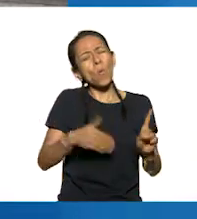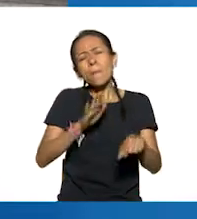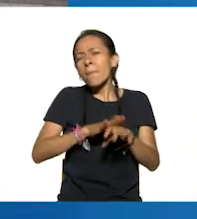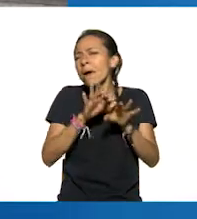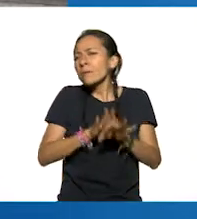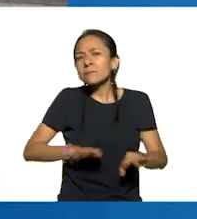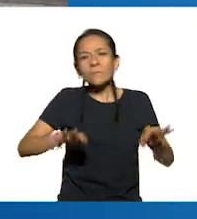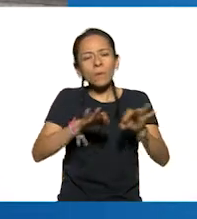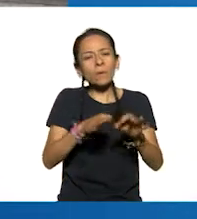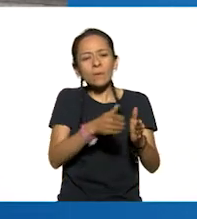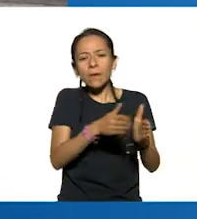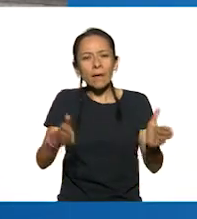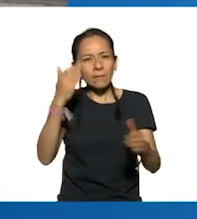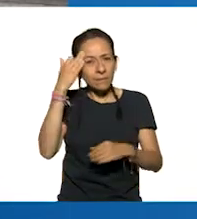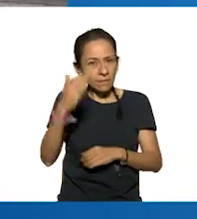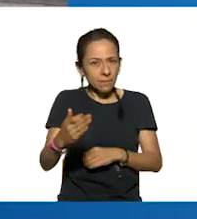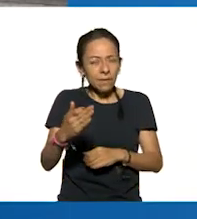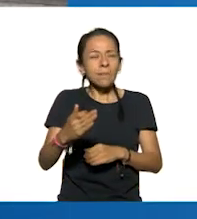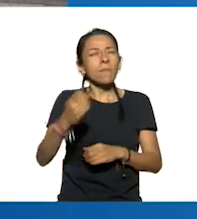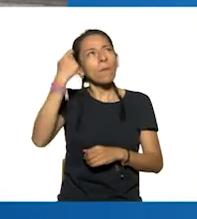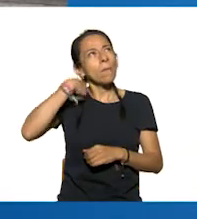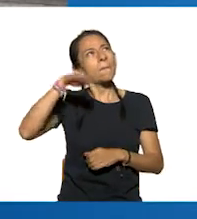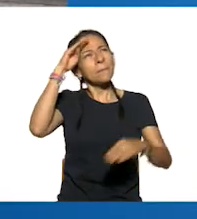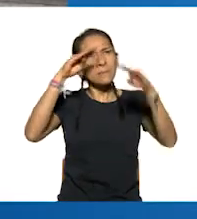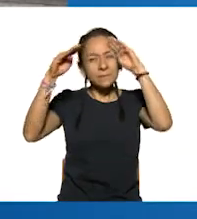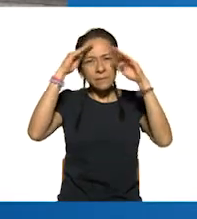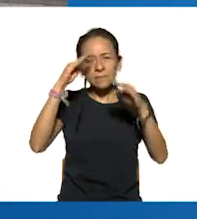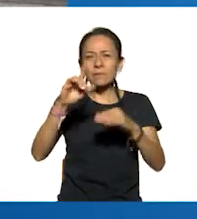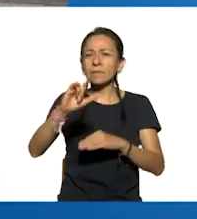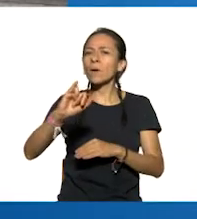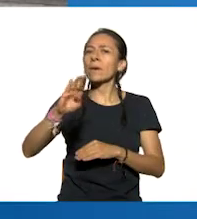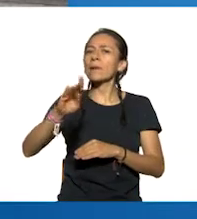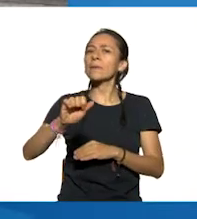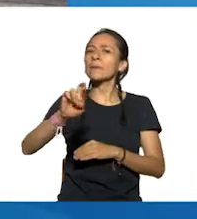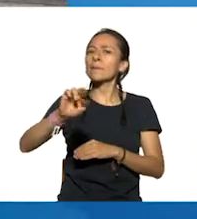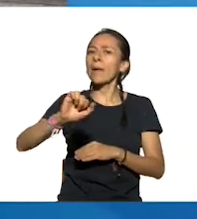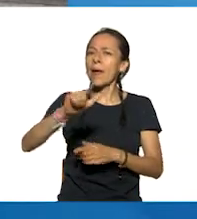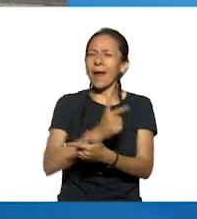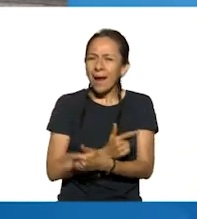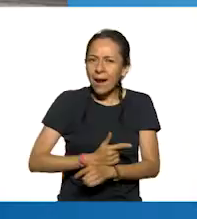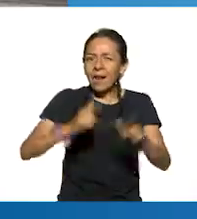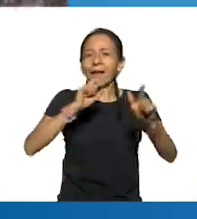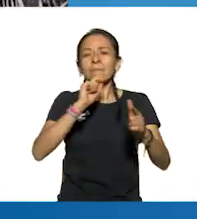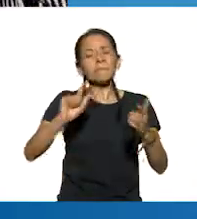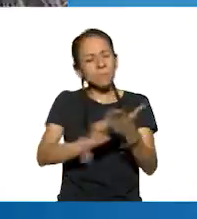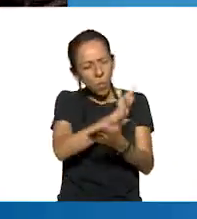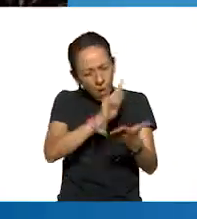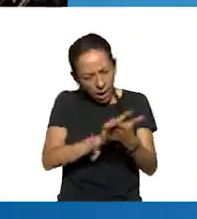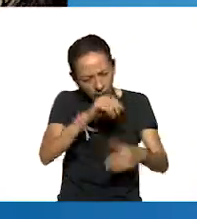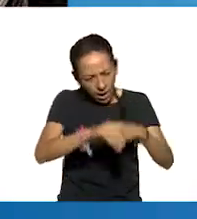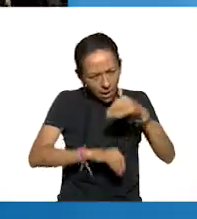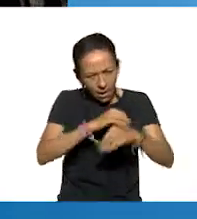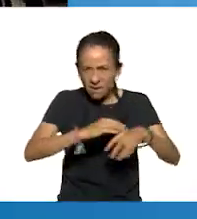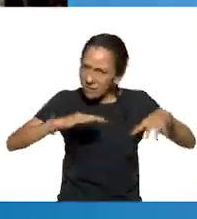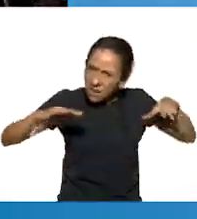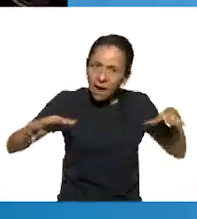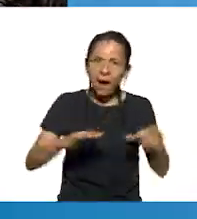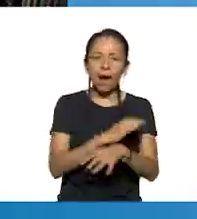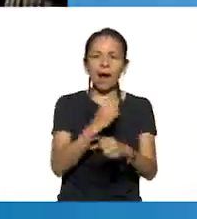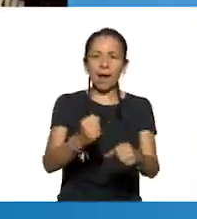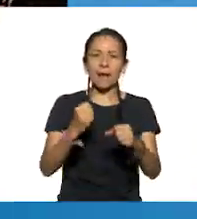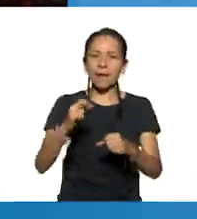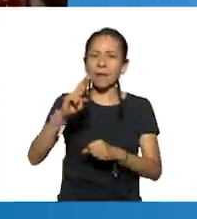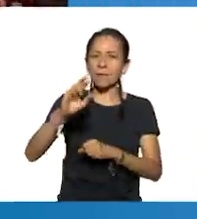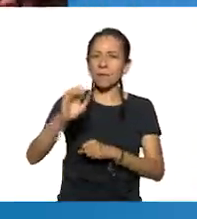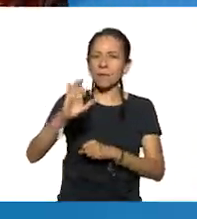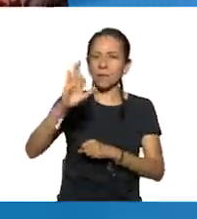pensamiento liberal, de las leyes de reforma y de la defensa de la patria ante